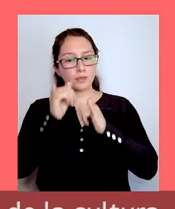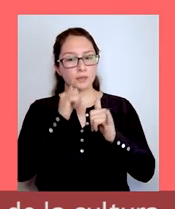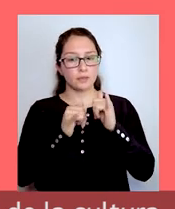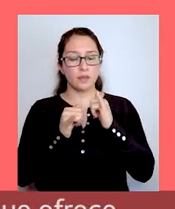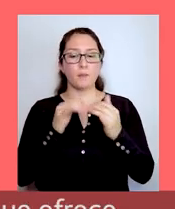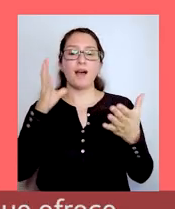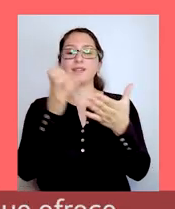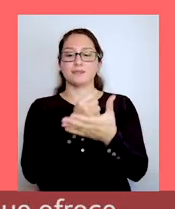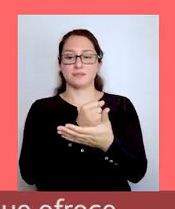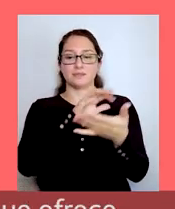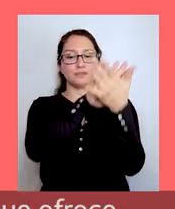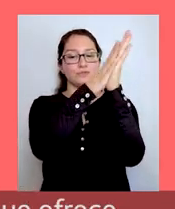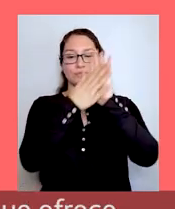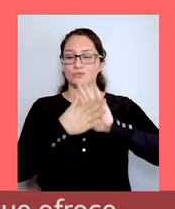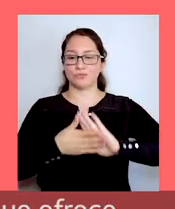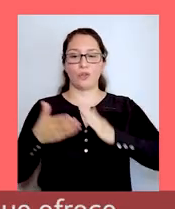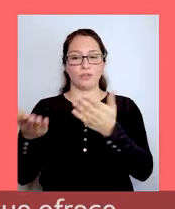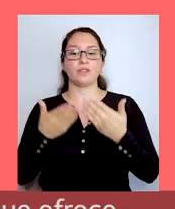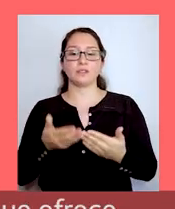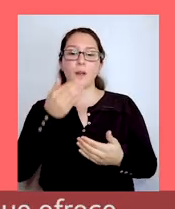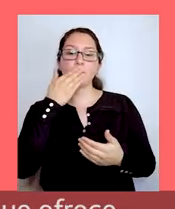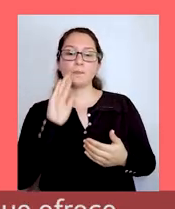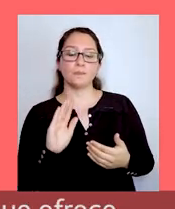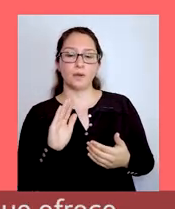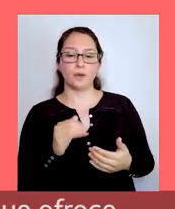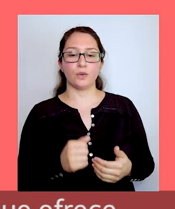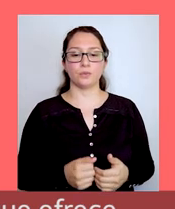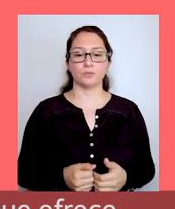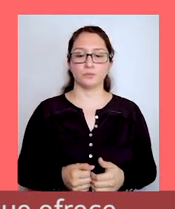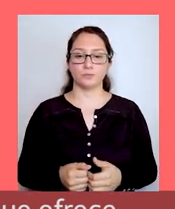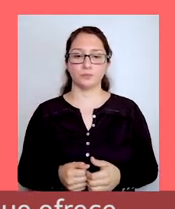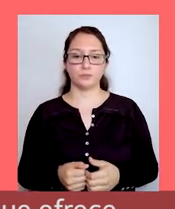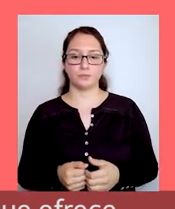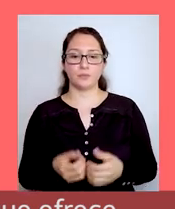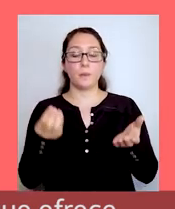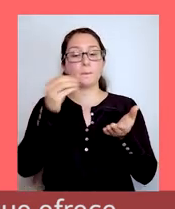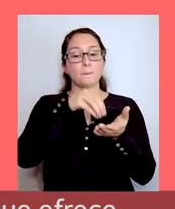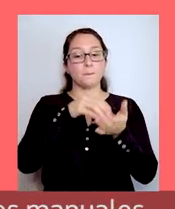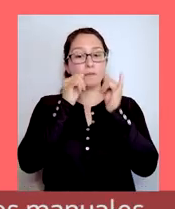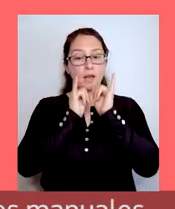de la cultura que se suman a la transformación digital y aprovechan las oportunidades que ofrece.